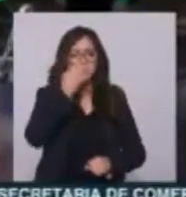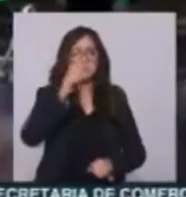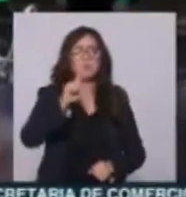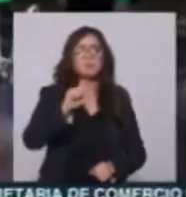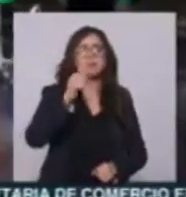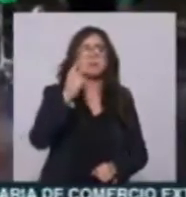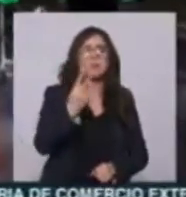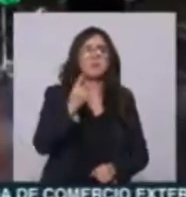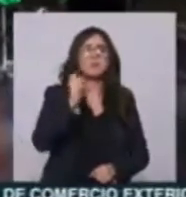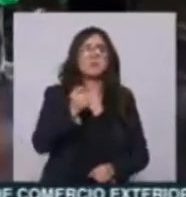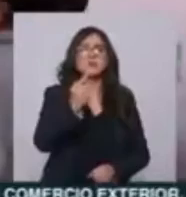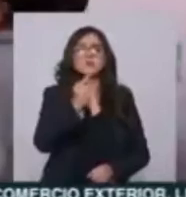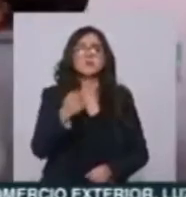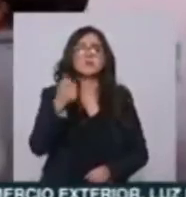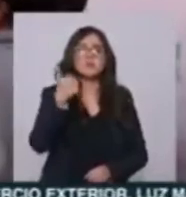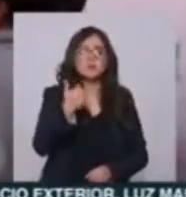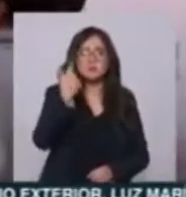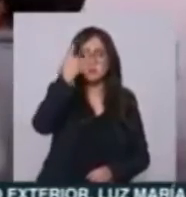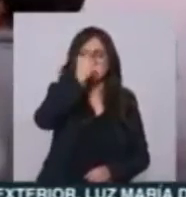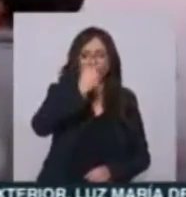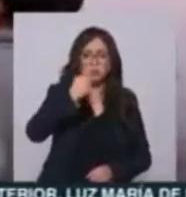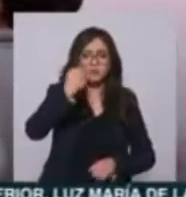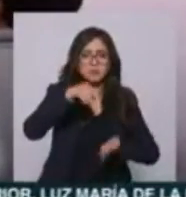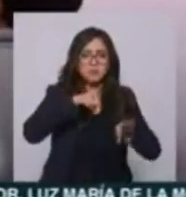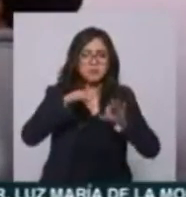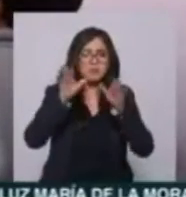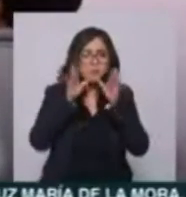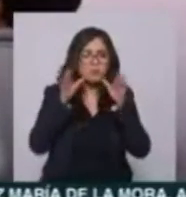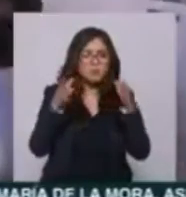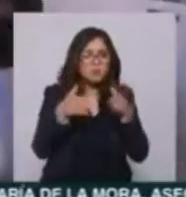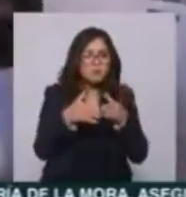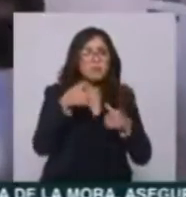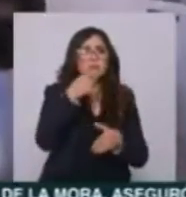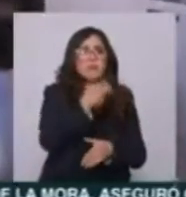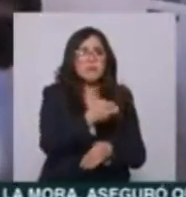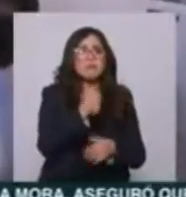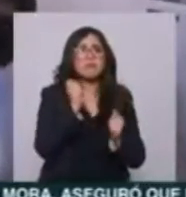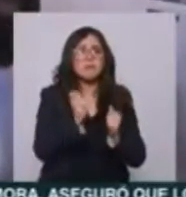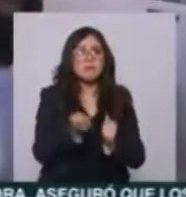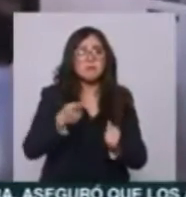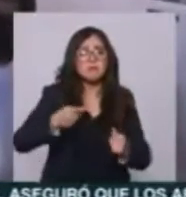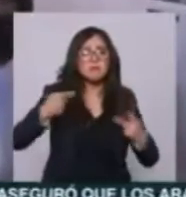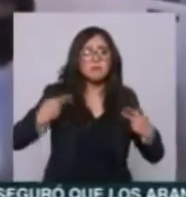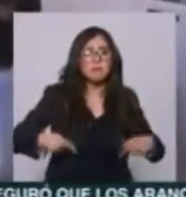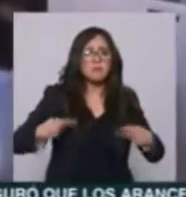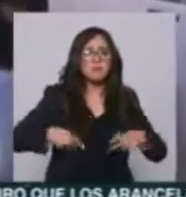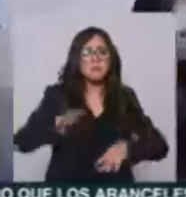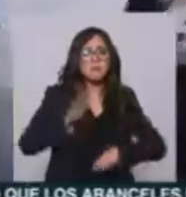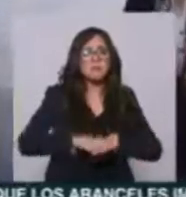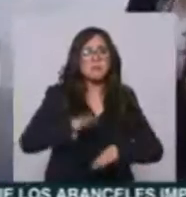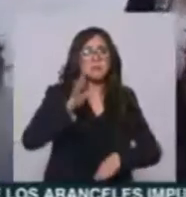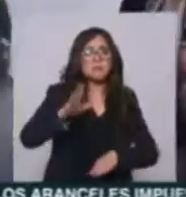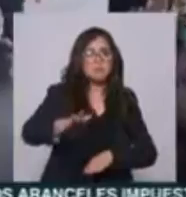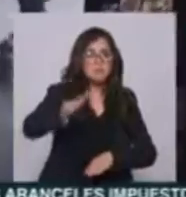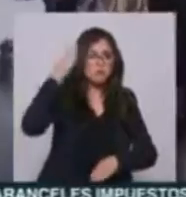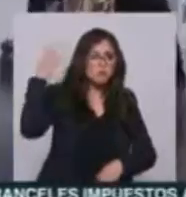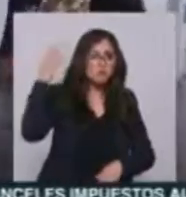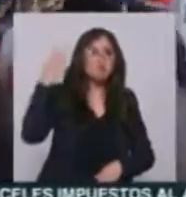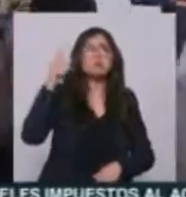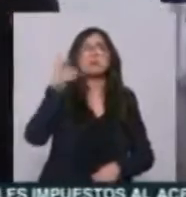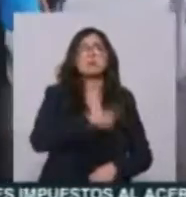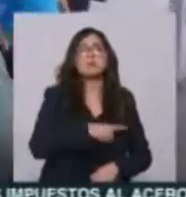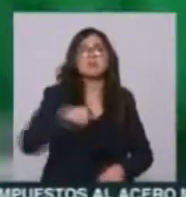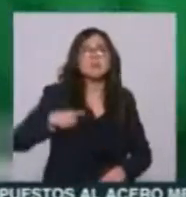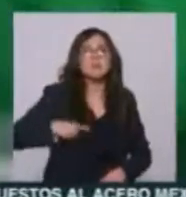realizado 106 horas de trabajo comunitario. Acciones como estas han permitido que las personas que rebasan los límites con frecuencia